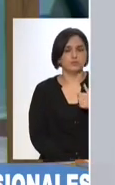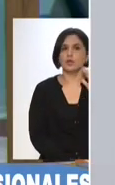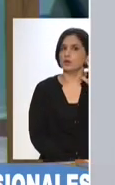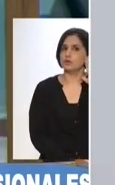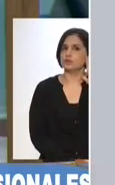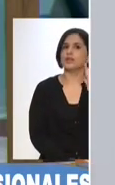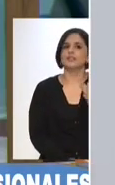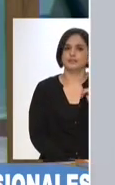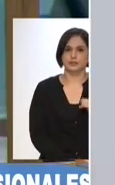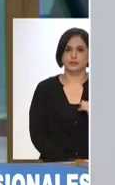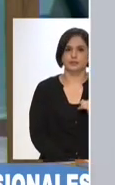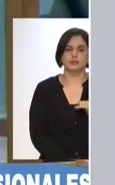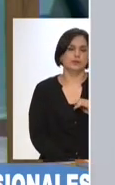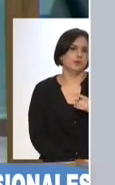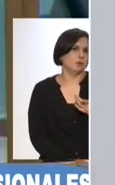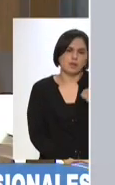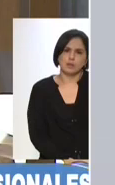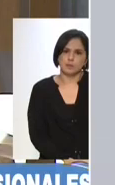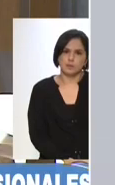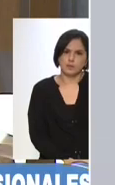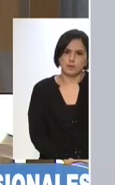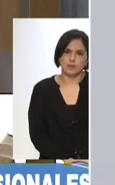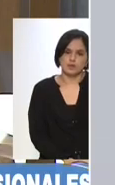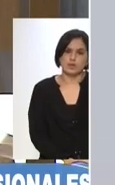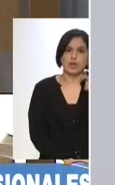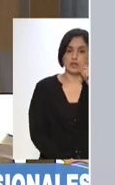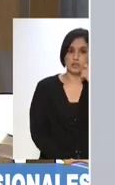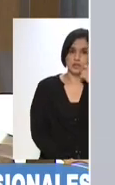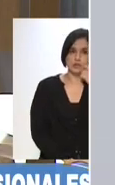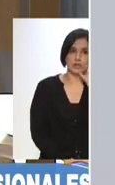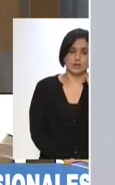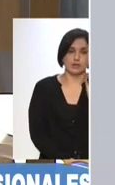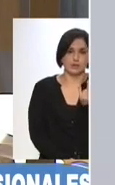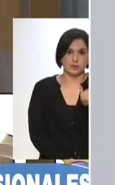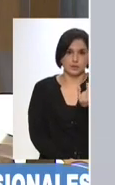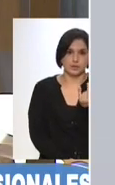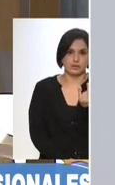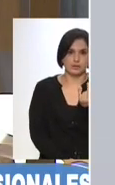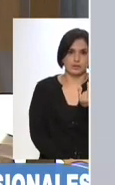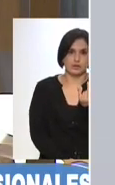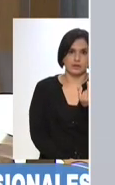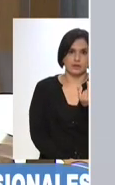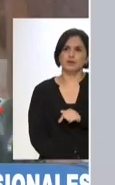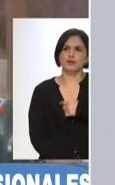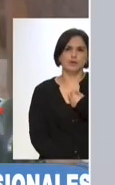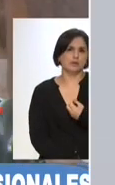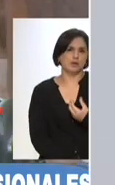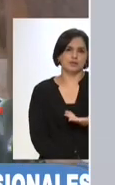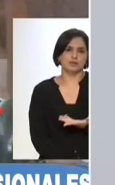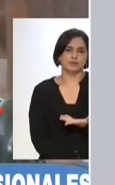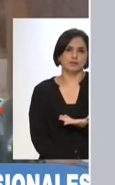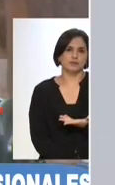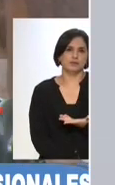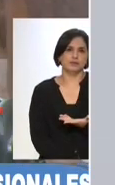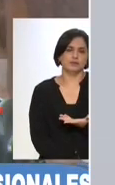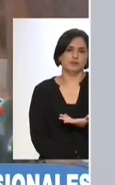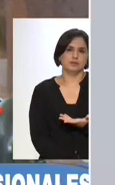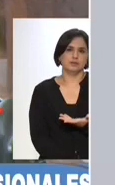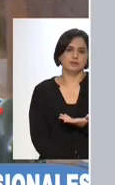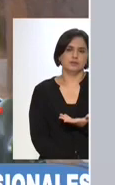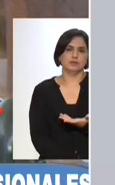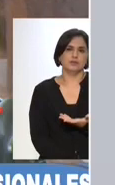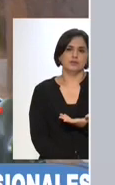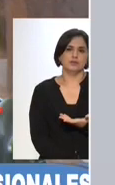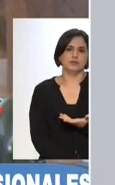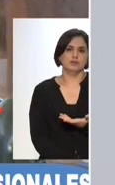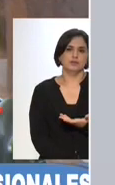y bueno, yo creo que estamos absolutamente dispuestos a ir a la comisión mixta, colocar nuestros argumentos y que nos escuchen y que nos escuchemos